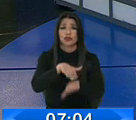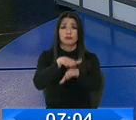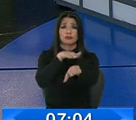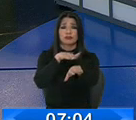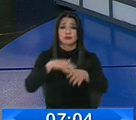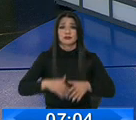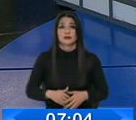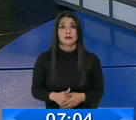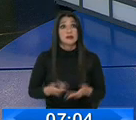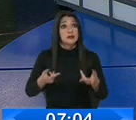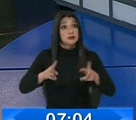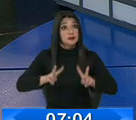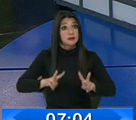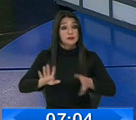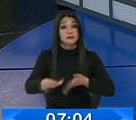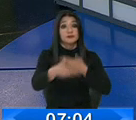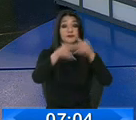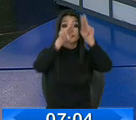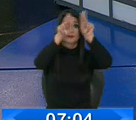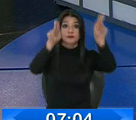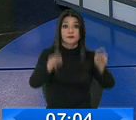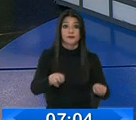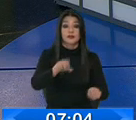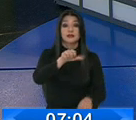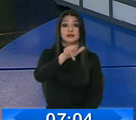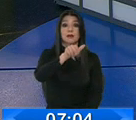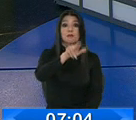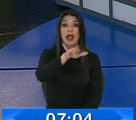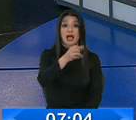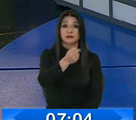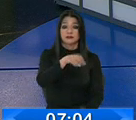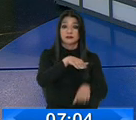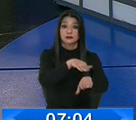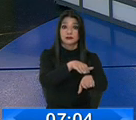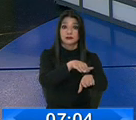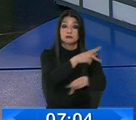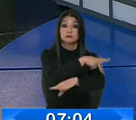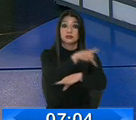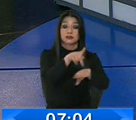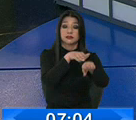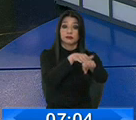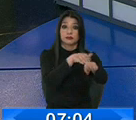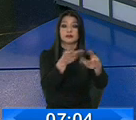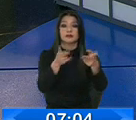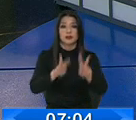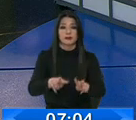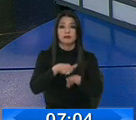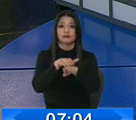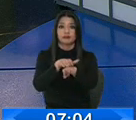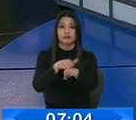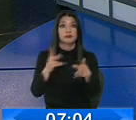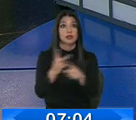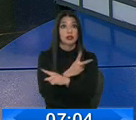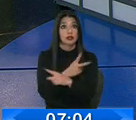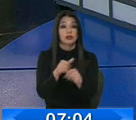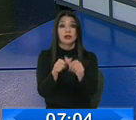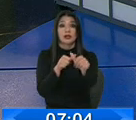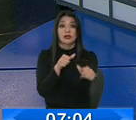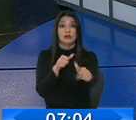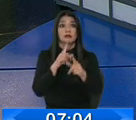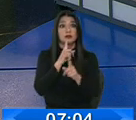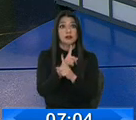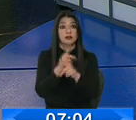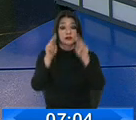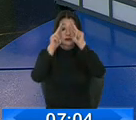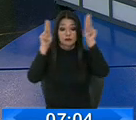terrible. Como estaba también cerrado el puente en la Pichincha, que son cosas que pueden pasar, se congestionó. Pero estaba lejos. Desde el